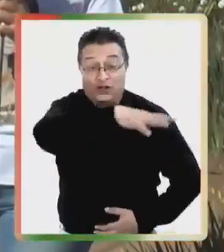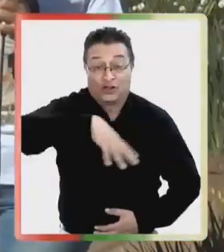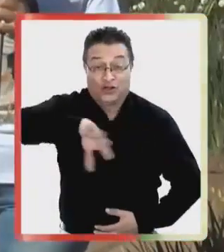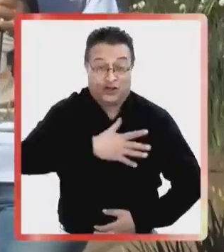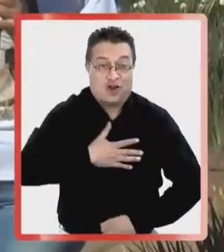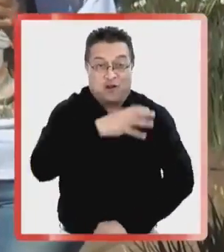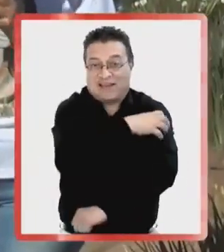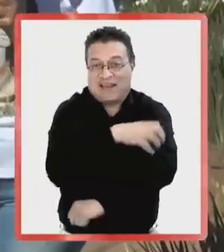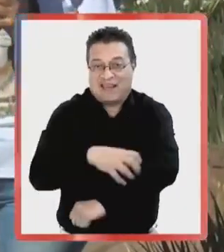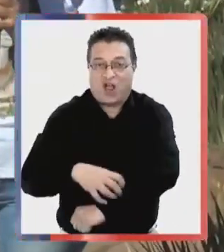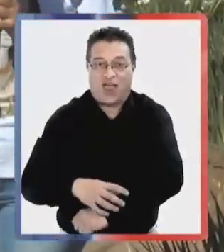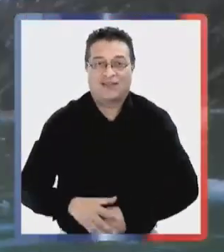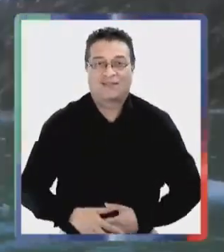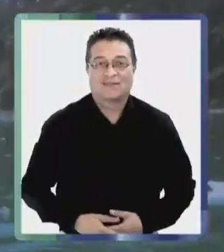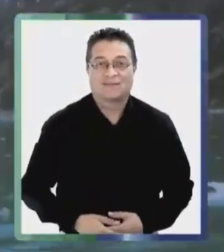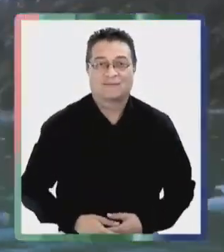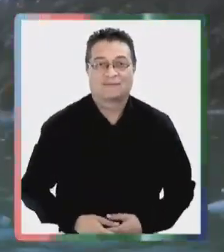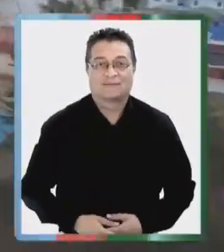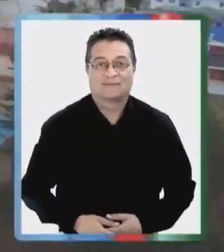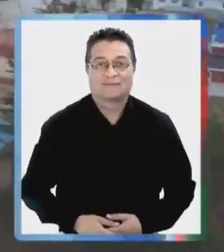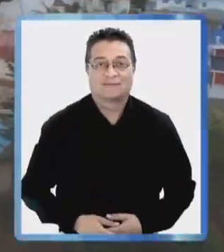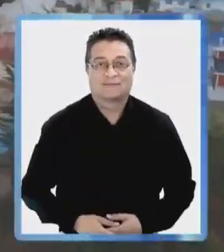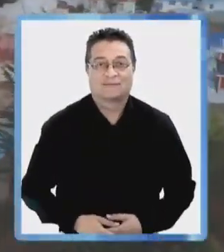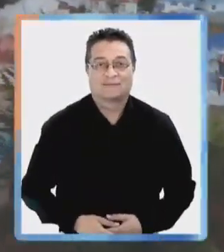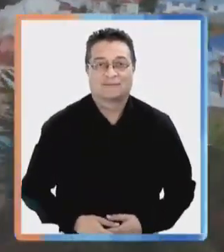Somos las regiones.